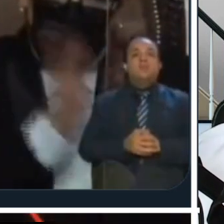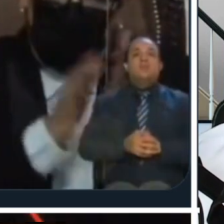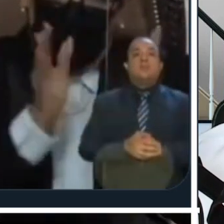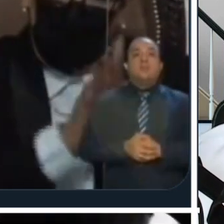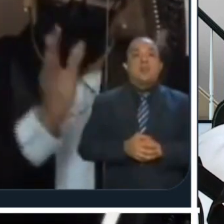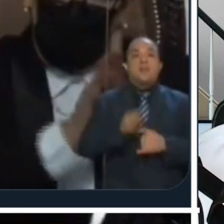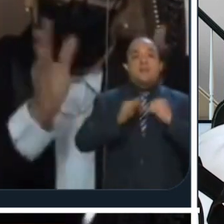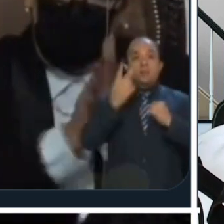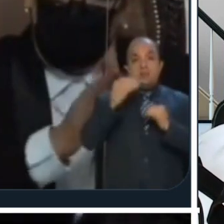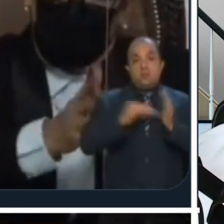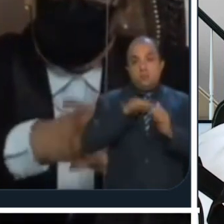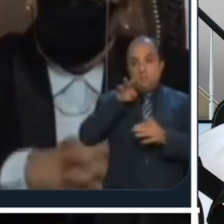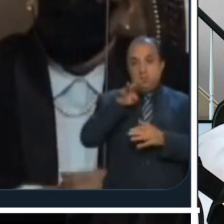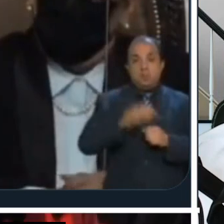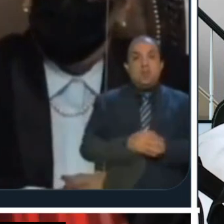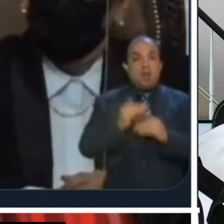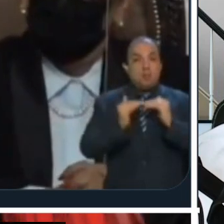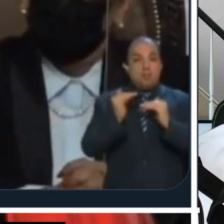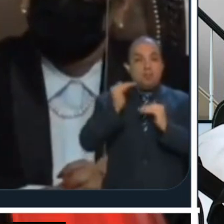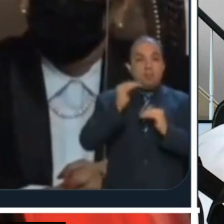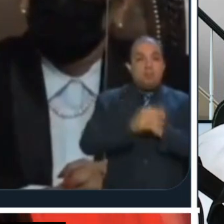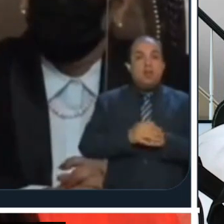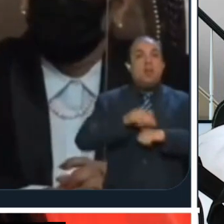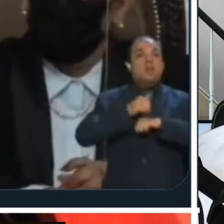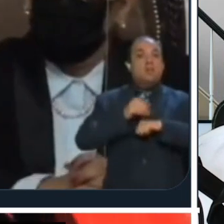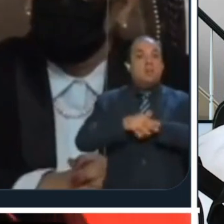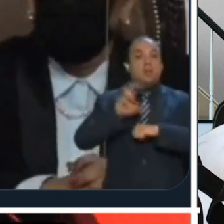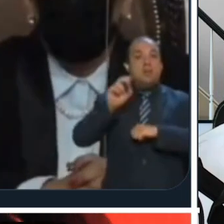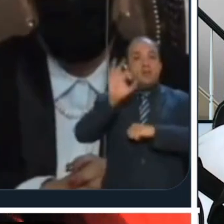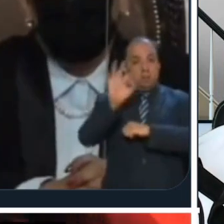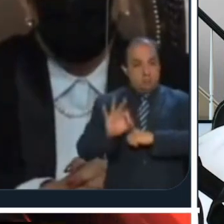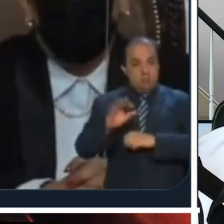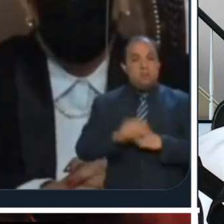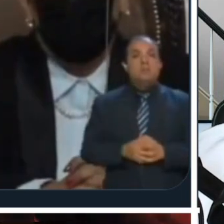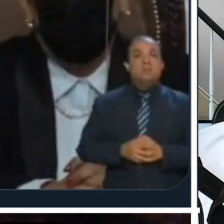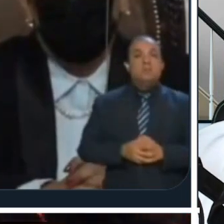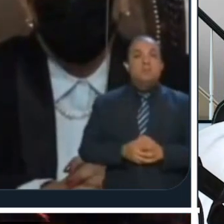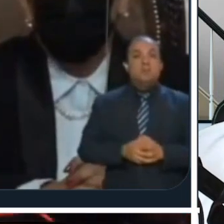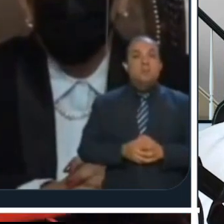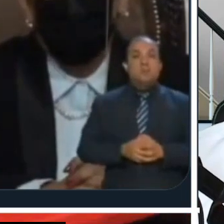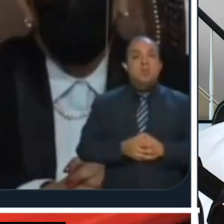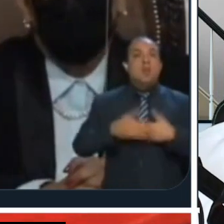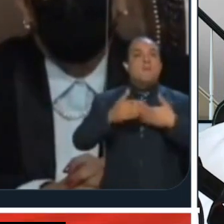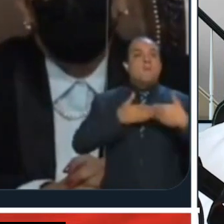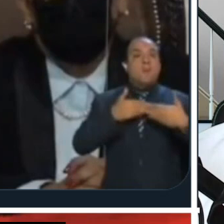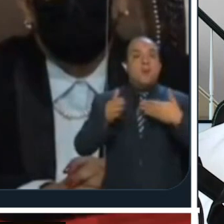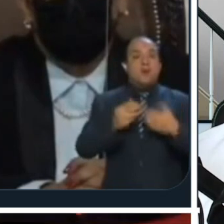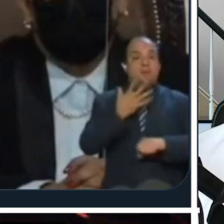se invierten 25 mil millones de pesos para la educación en la Ciudad de México, incluyendo